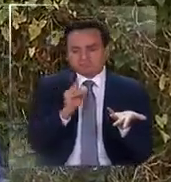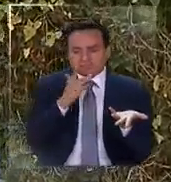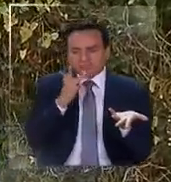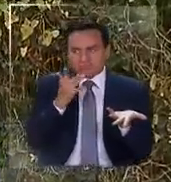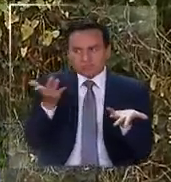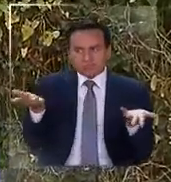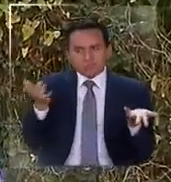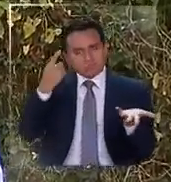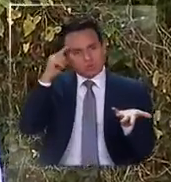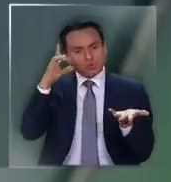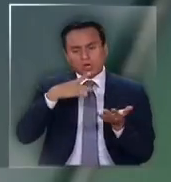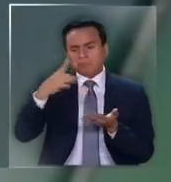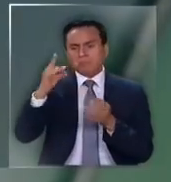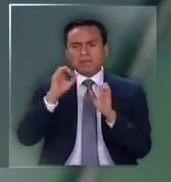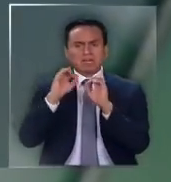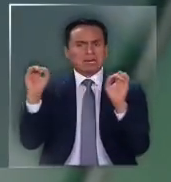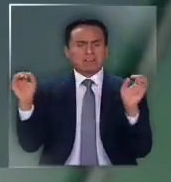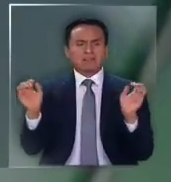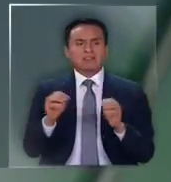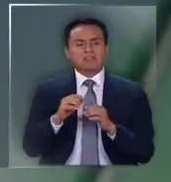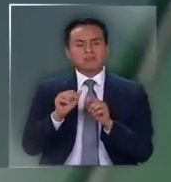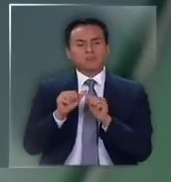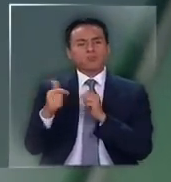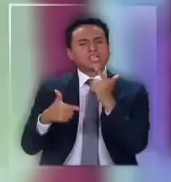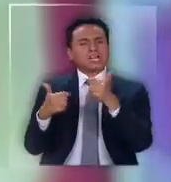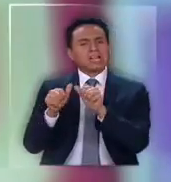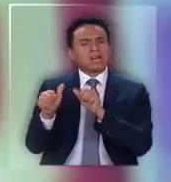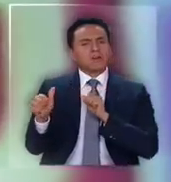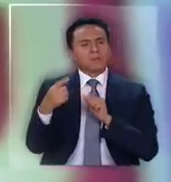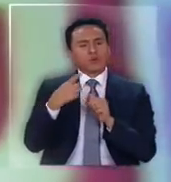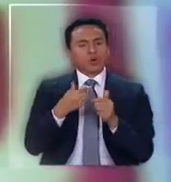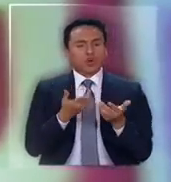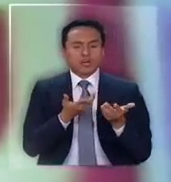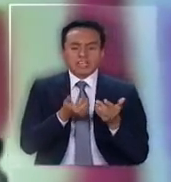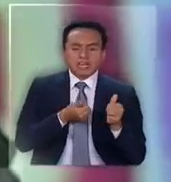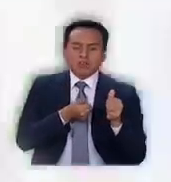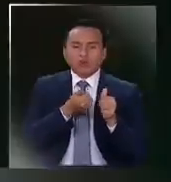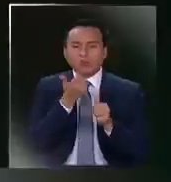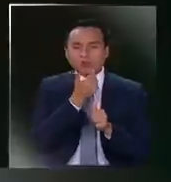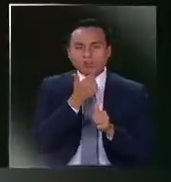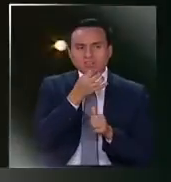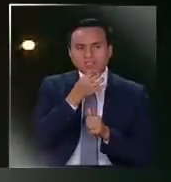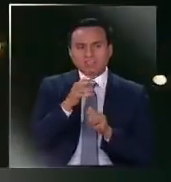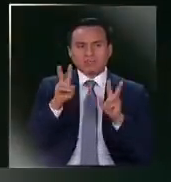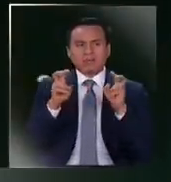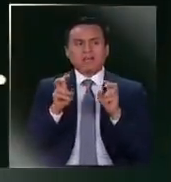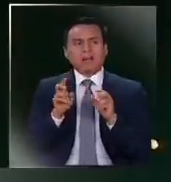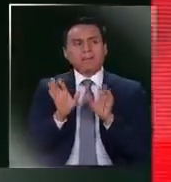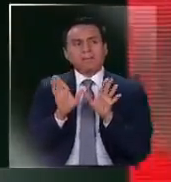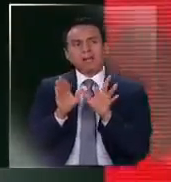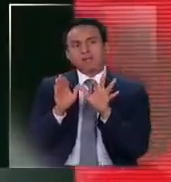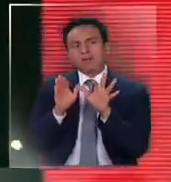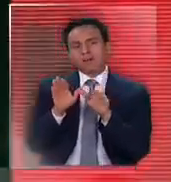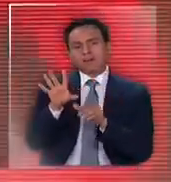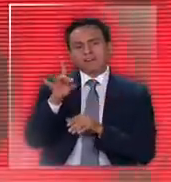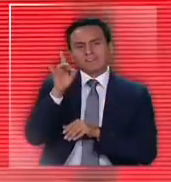no. Nunca fui nominado para nada. Lejano a la política, aunque haya coqueteado con ese humor. Esa cuestión de las palomas, ¿cachado? Esas palomas que son las que ponen en